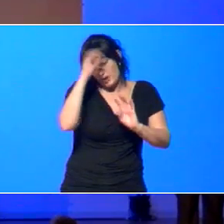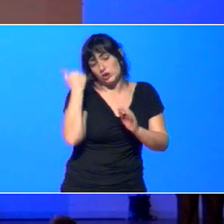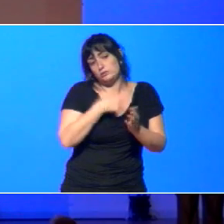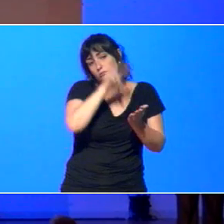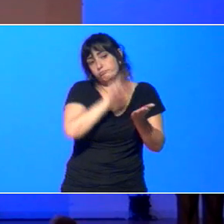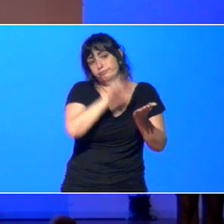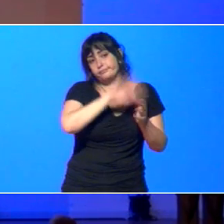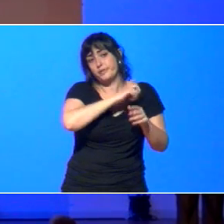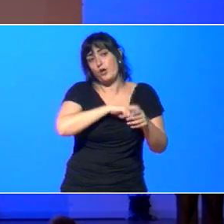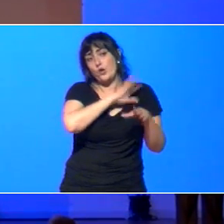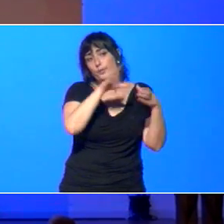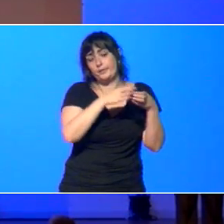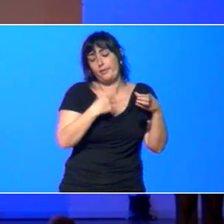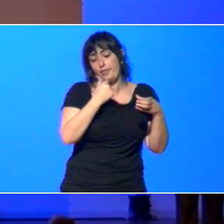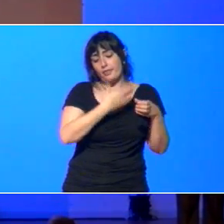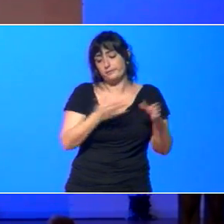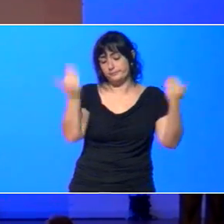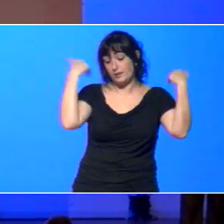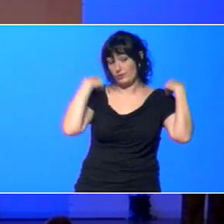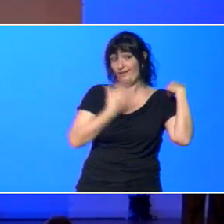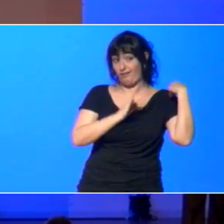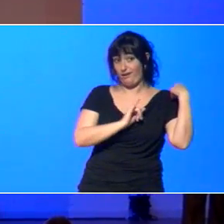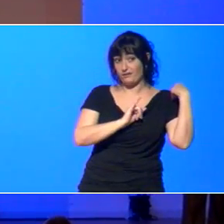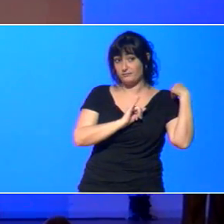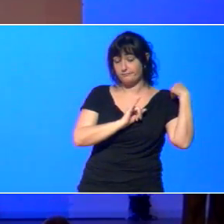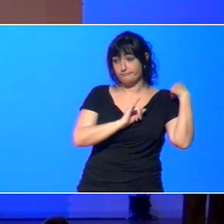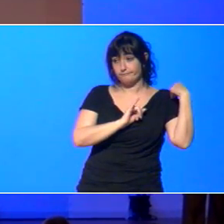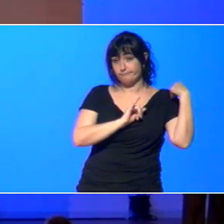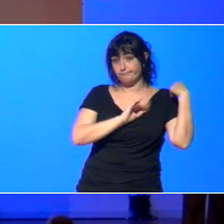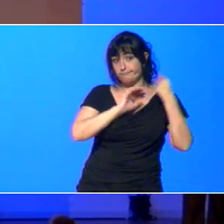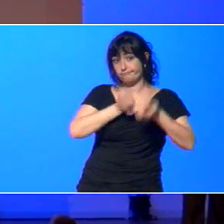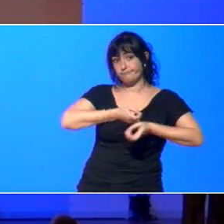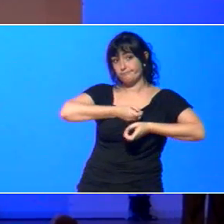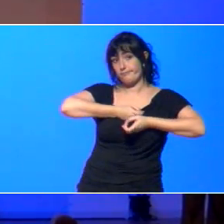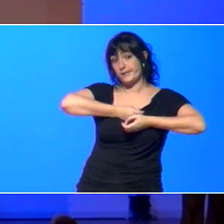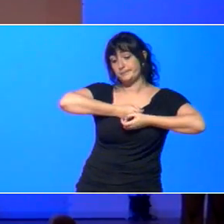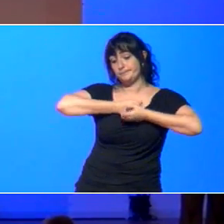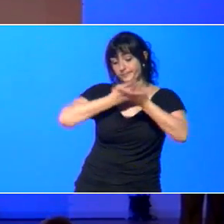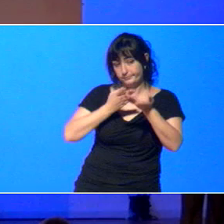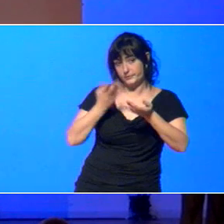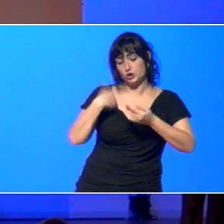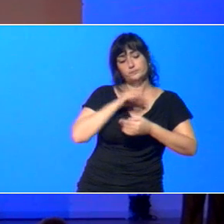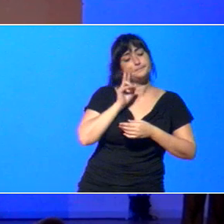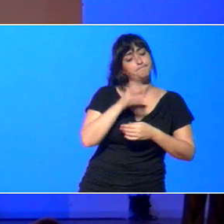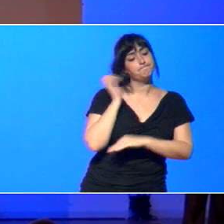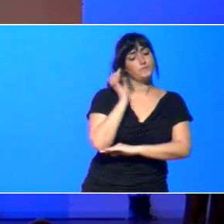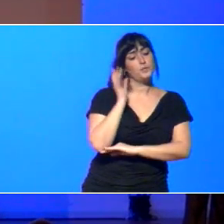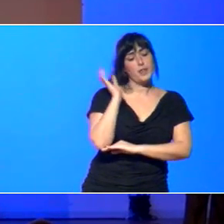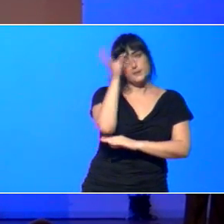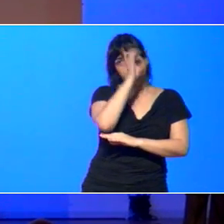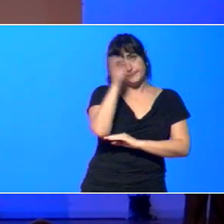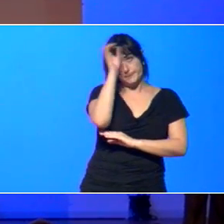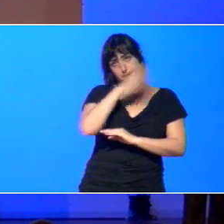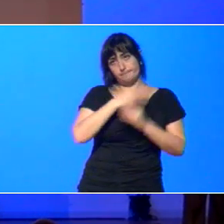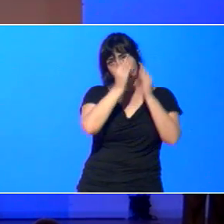comité que tiene la responsabilidad de entender y de interpretar esa convención, una amplia